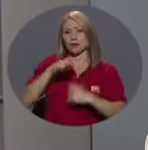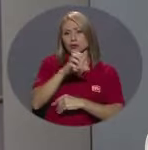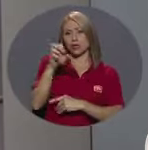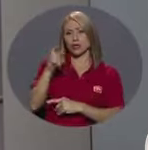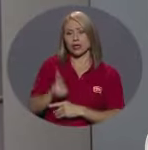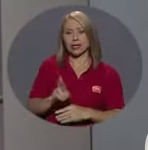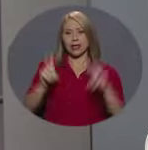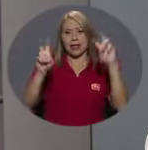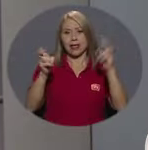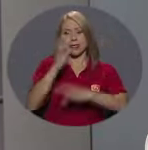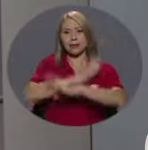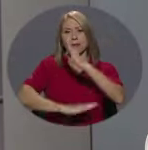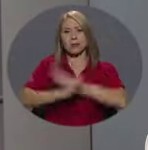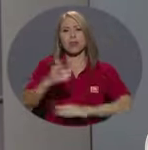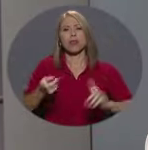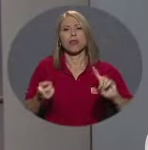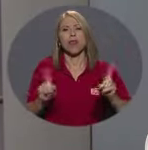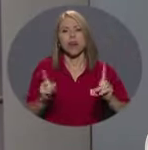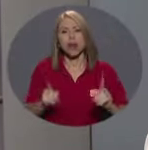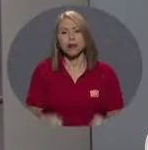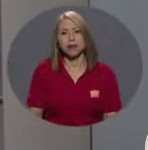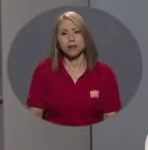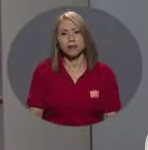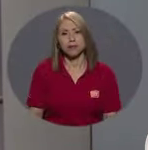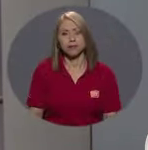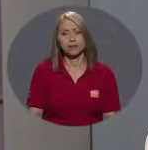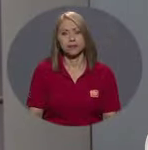el país en materia de discapacidad.